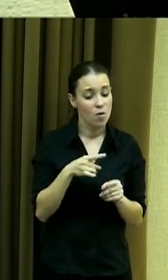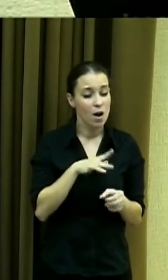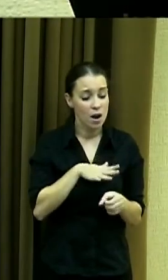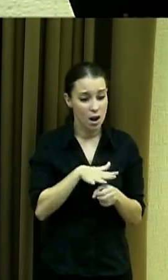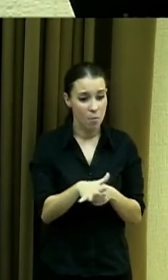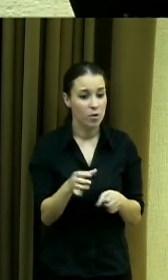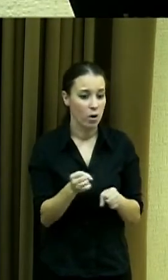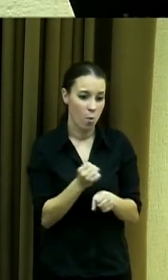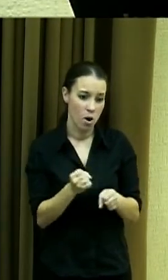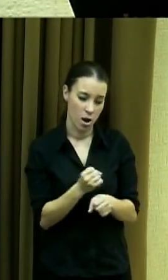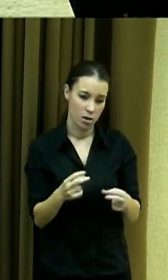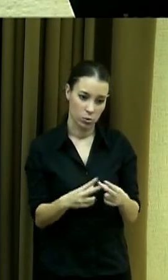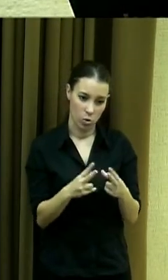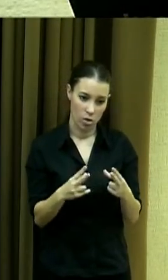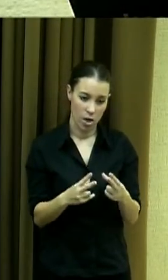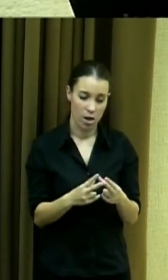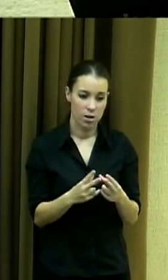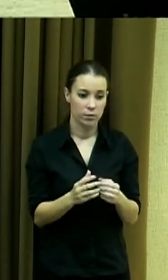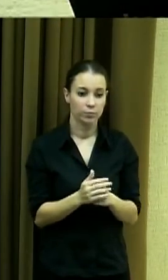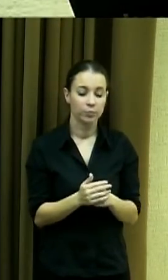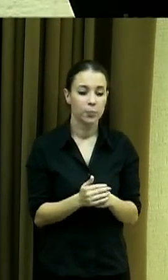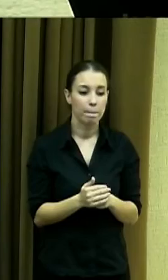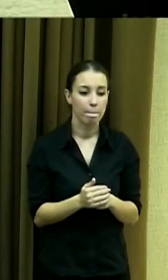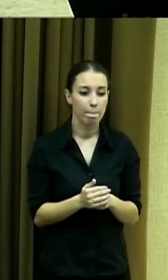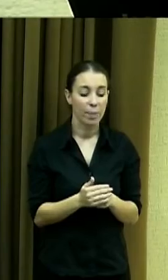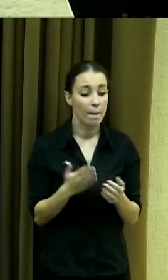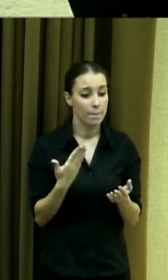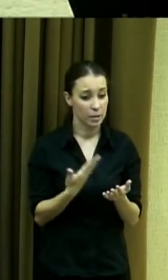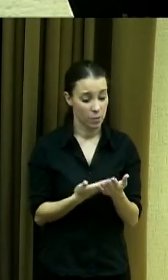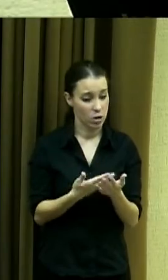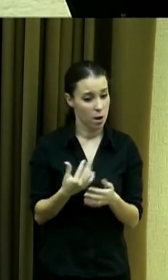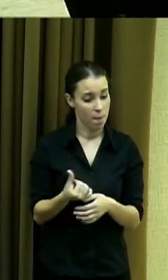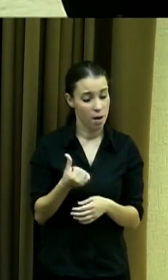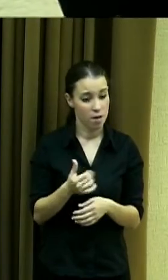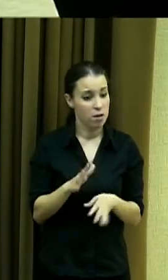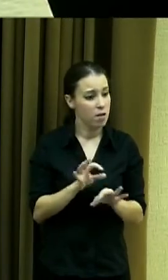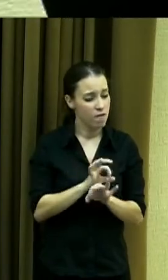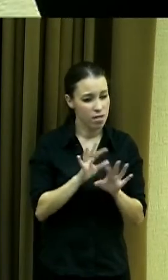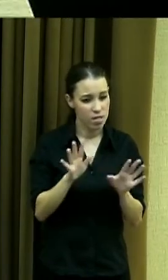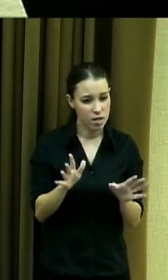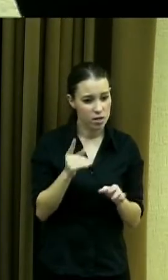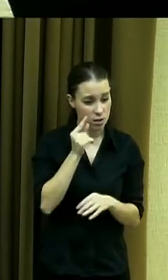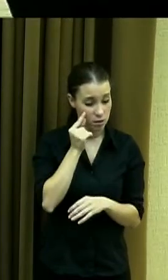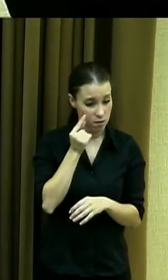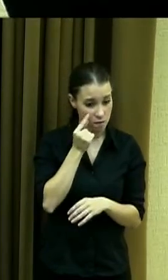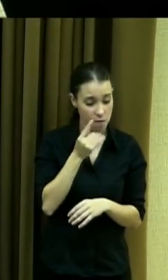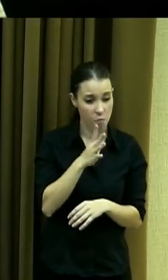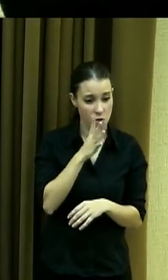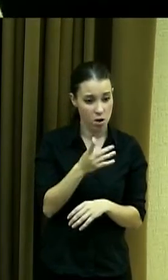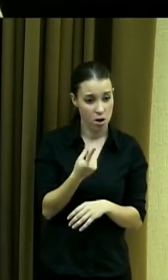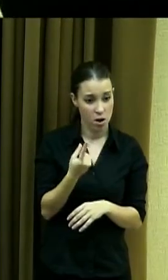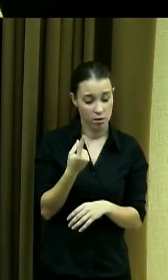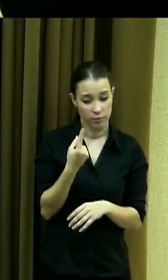social. Es donde más se pone de manifiesto y eso es evidente porque bueno, pues se ha visto a lo largo de la mañana,